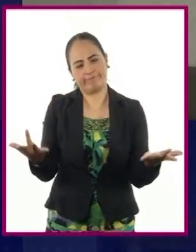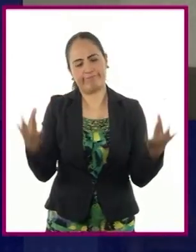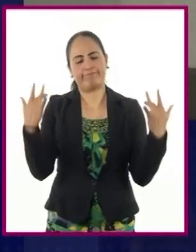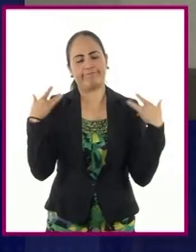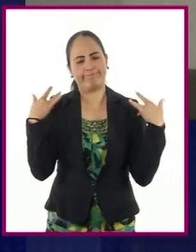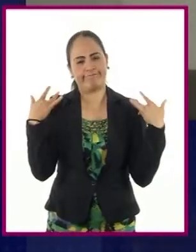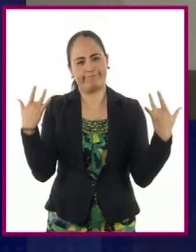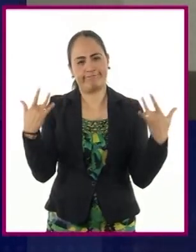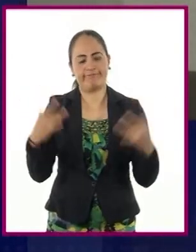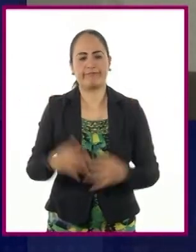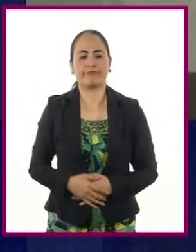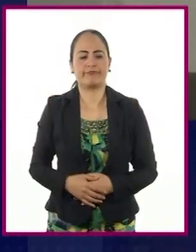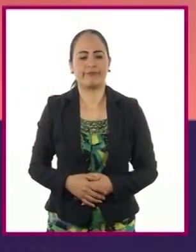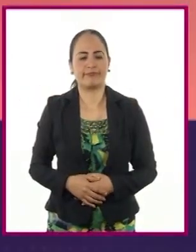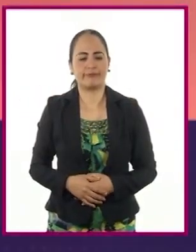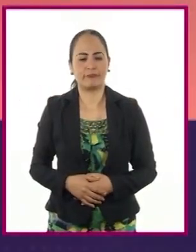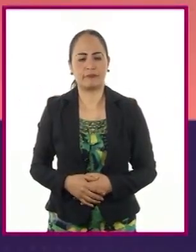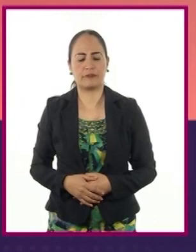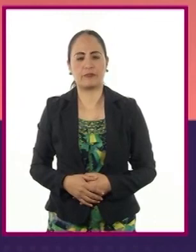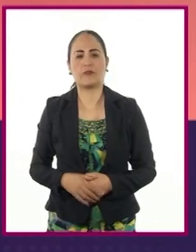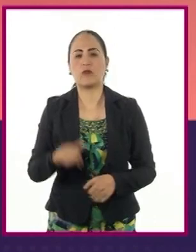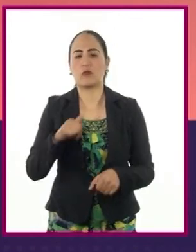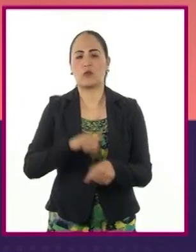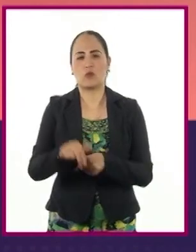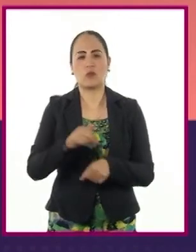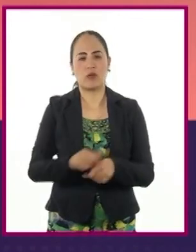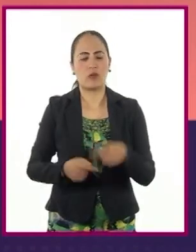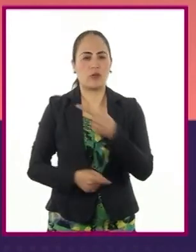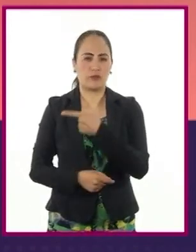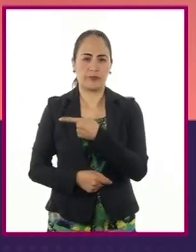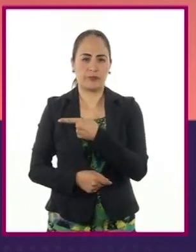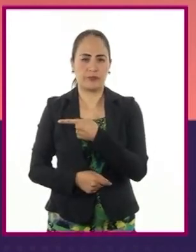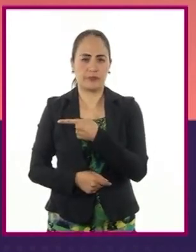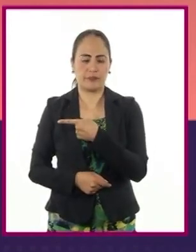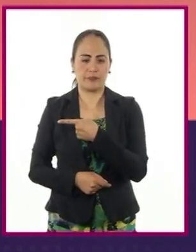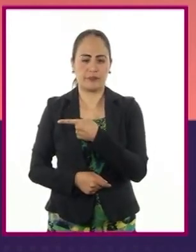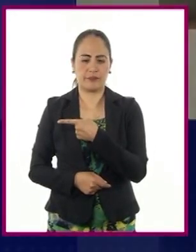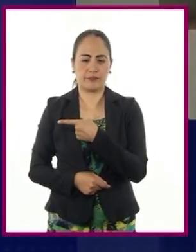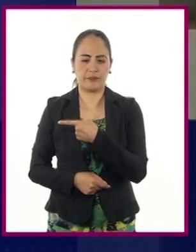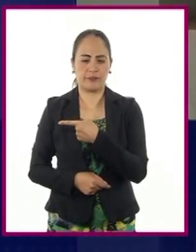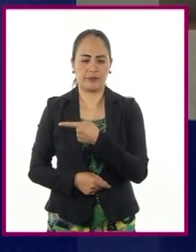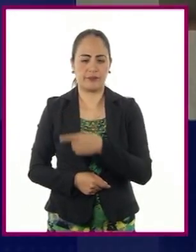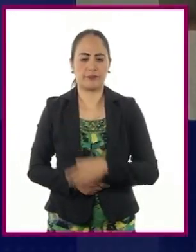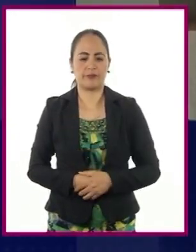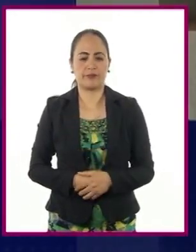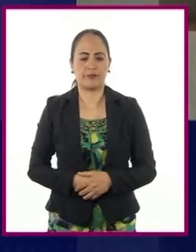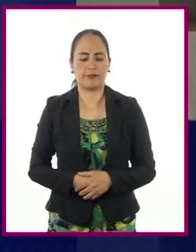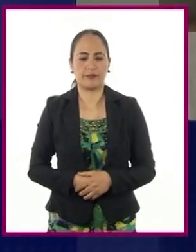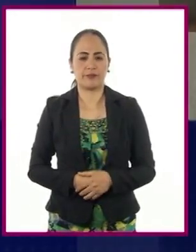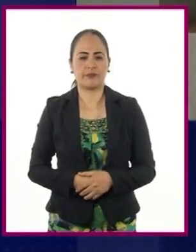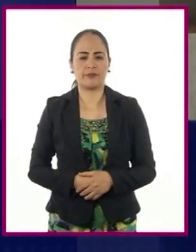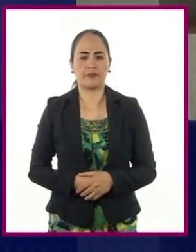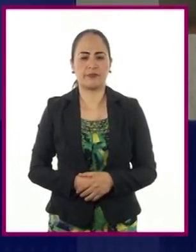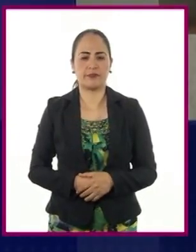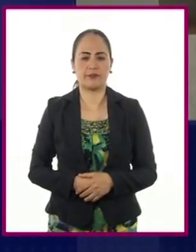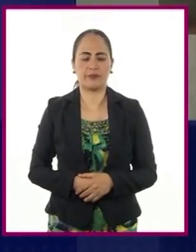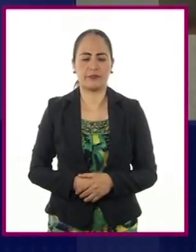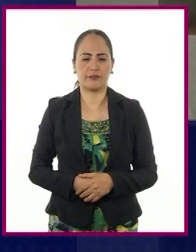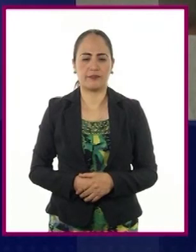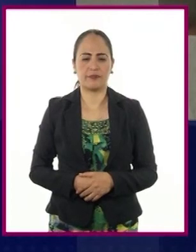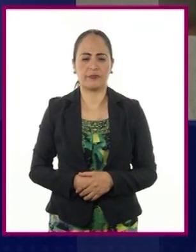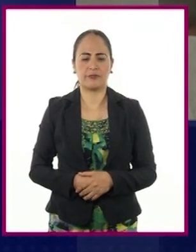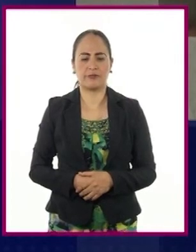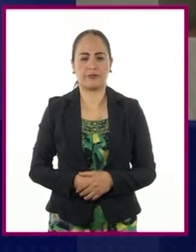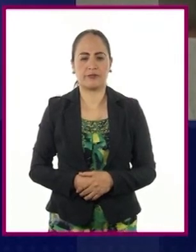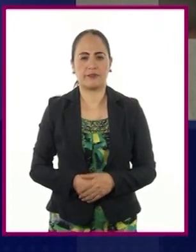eléctricamente neutro. Cuando el número de oxidación es positivo, significa que los átomos del elemento tienden a